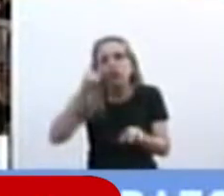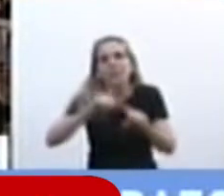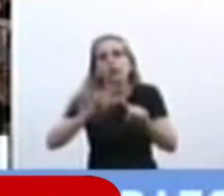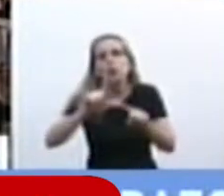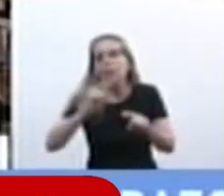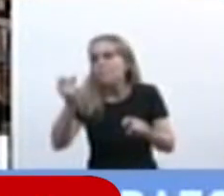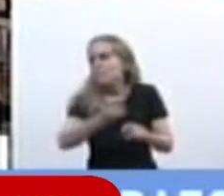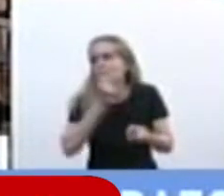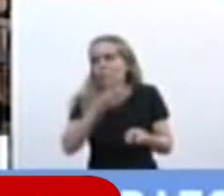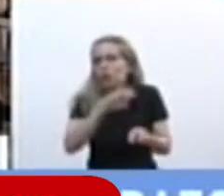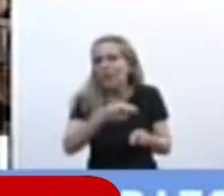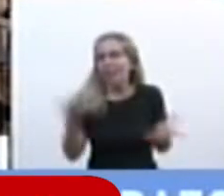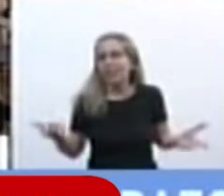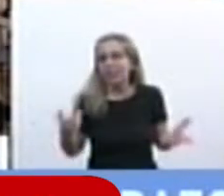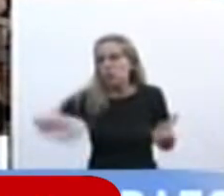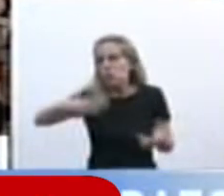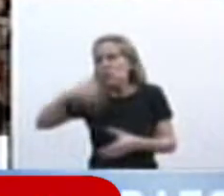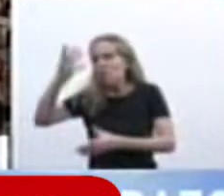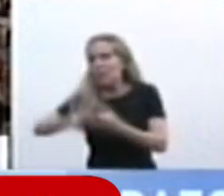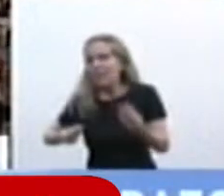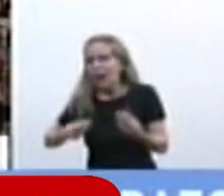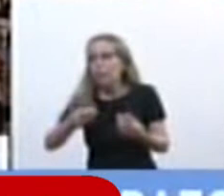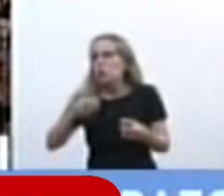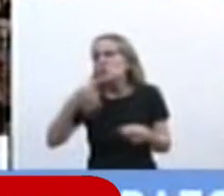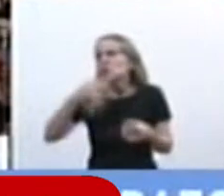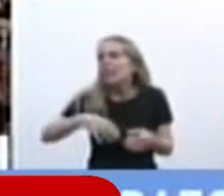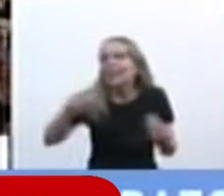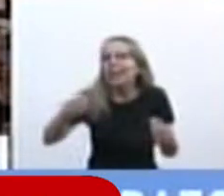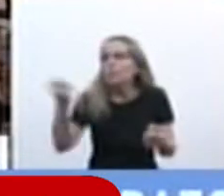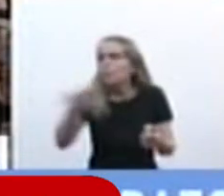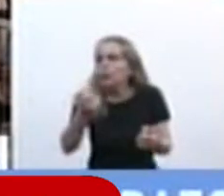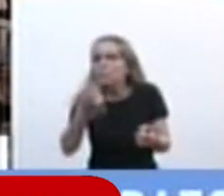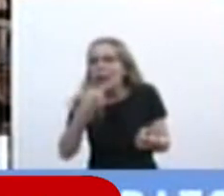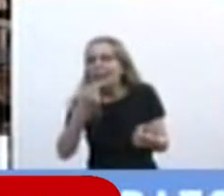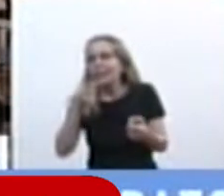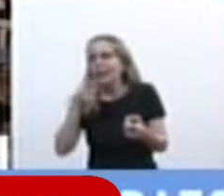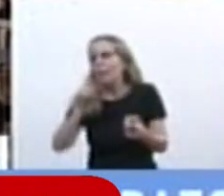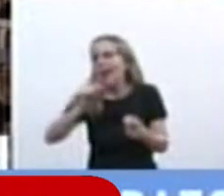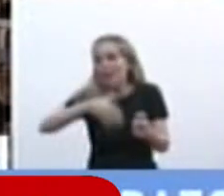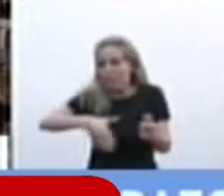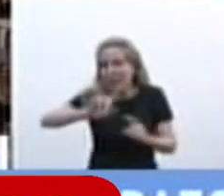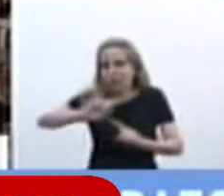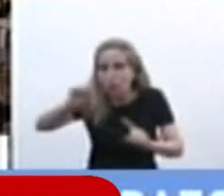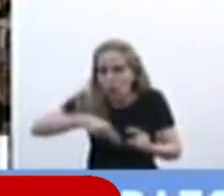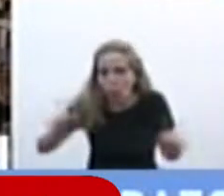hemos llegado tarde en entender la importancia del acceso al uso de los anticonceptivos. Hemos